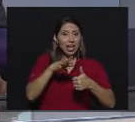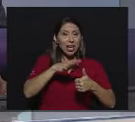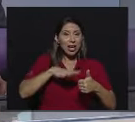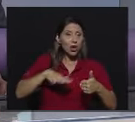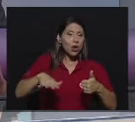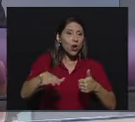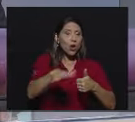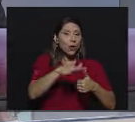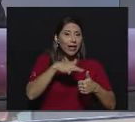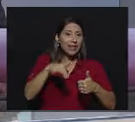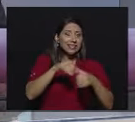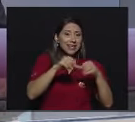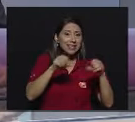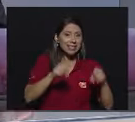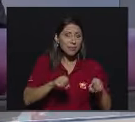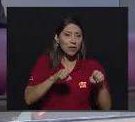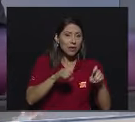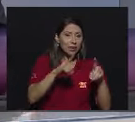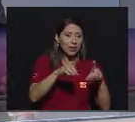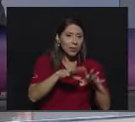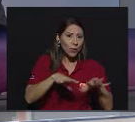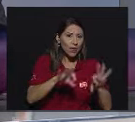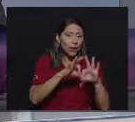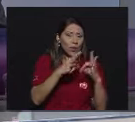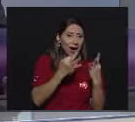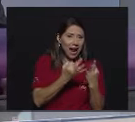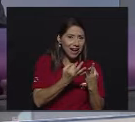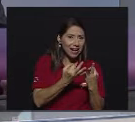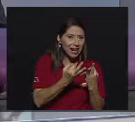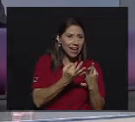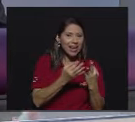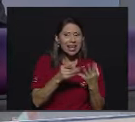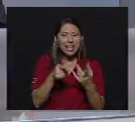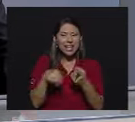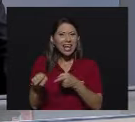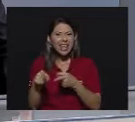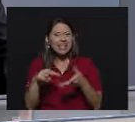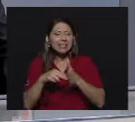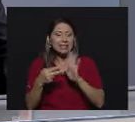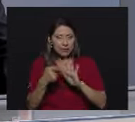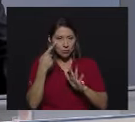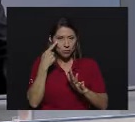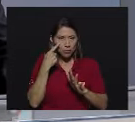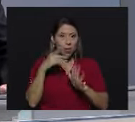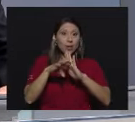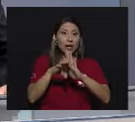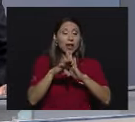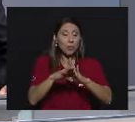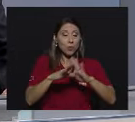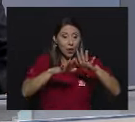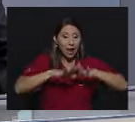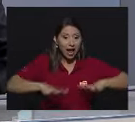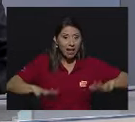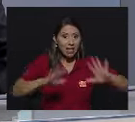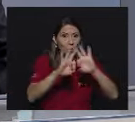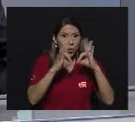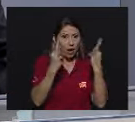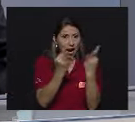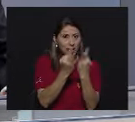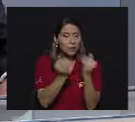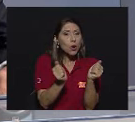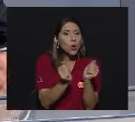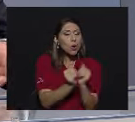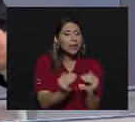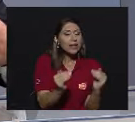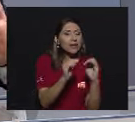esta variable de clima educativo del hogar, y voy a explicar lo que significa. Significa, digamos, cuando nosotros sumamos un hogar con climas educativos